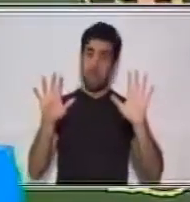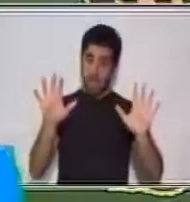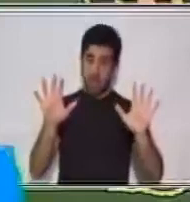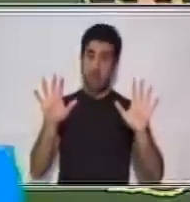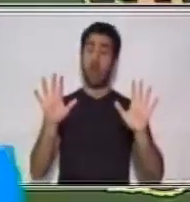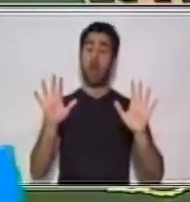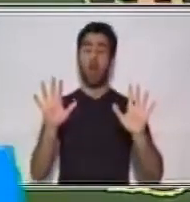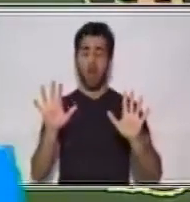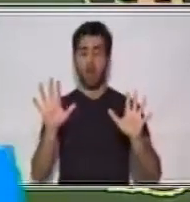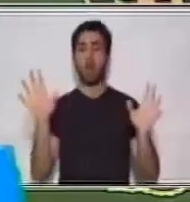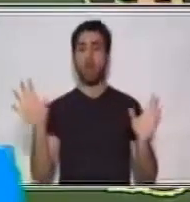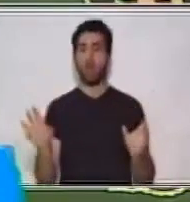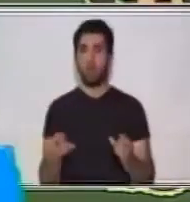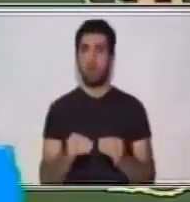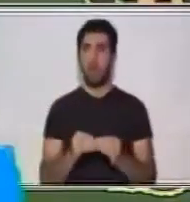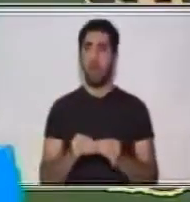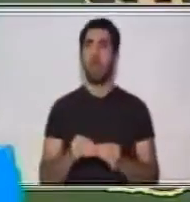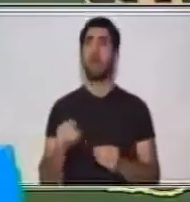Son